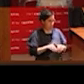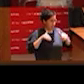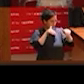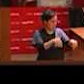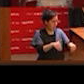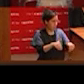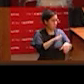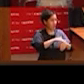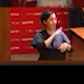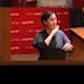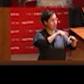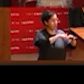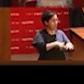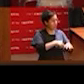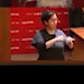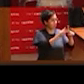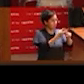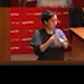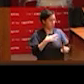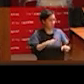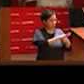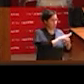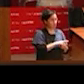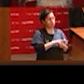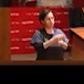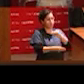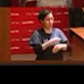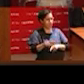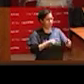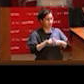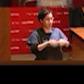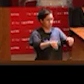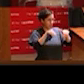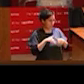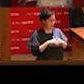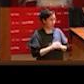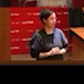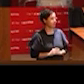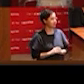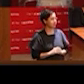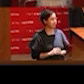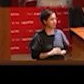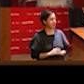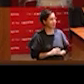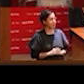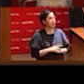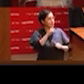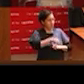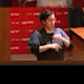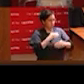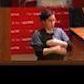las aquellos empleos que tengan que cubrir aquellas ofertas de empleo que se identifiquen hacer un proceso de